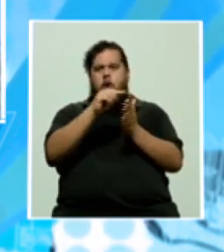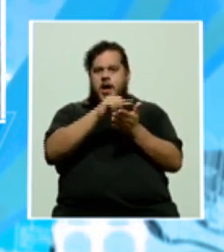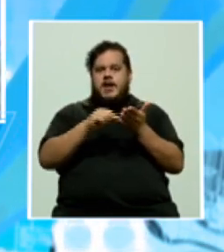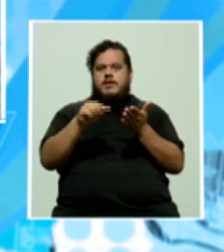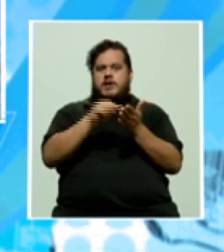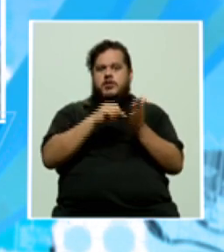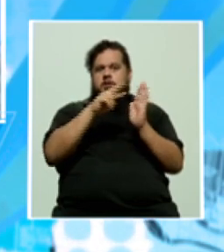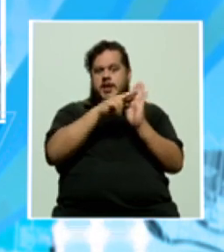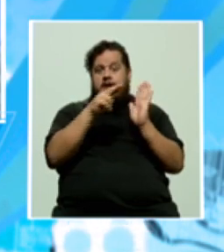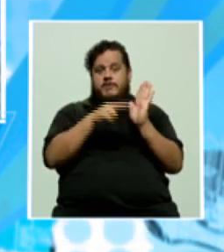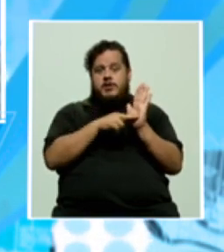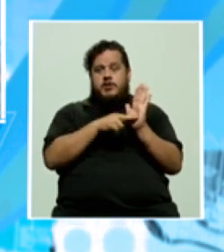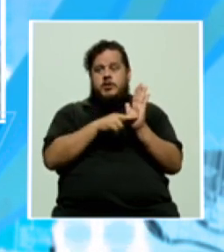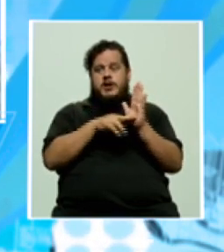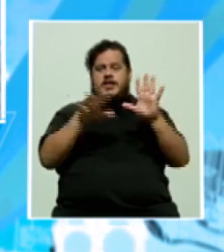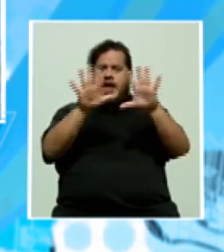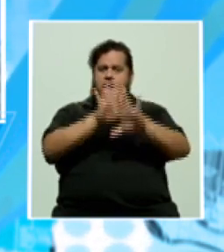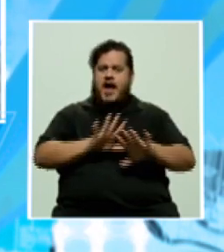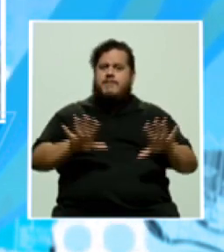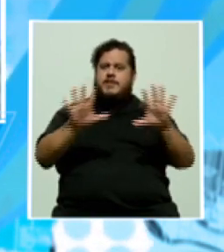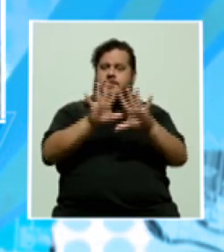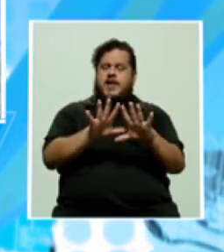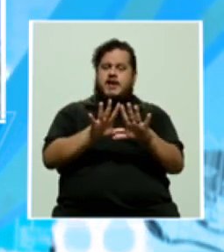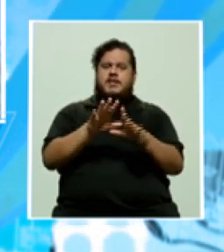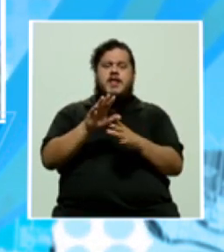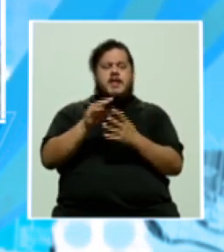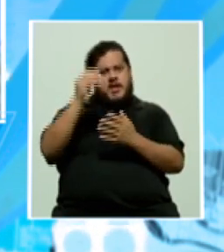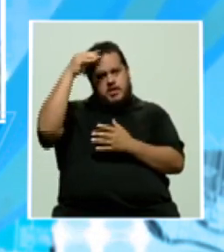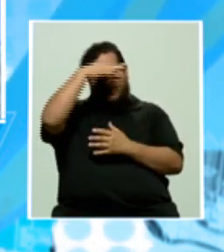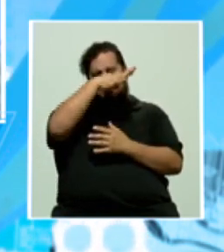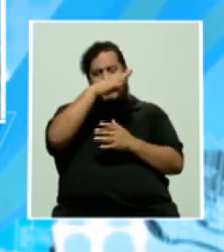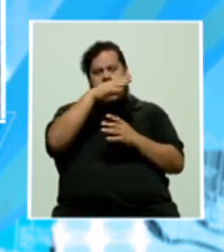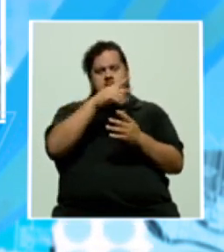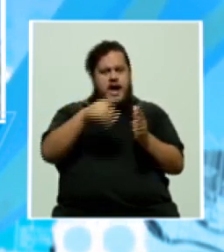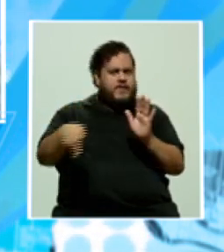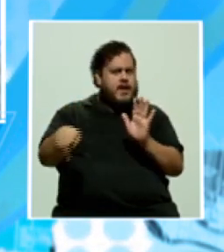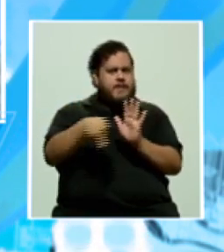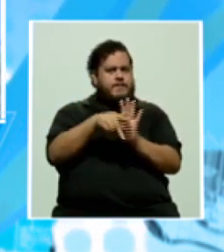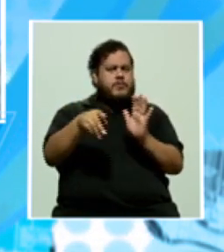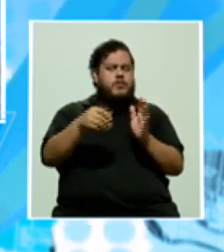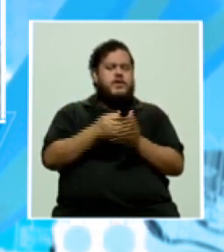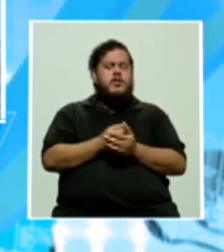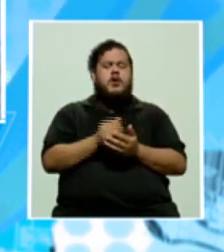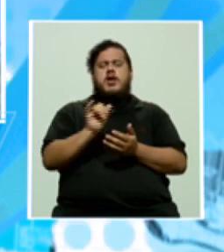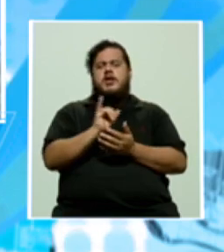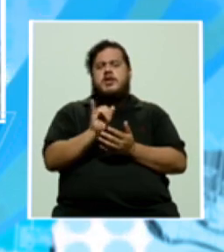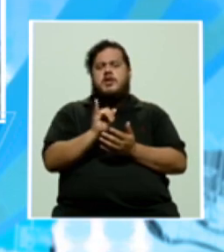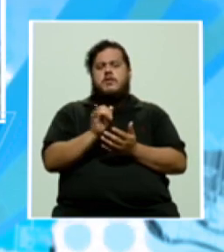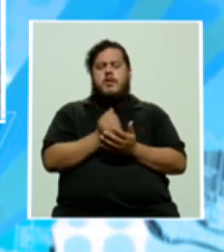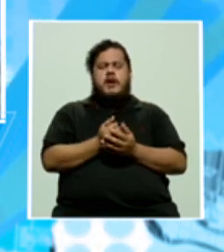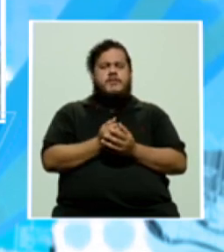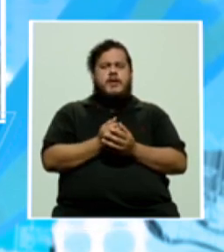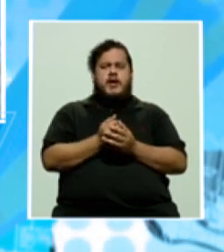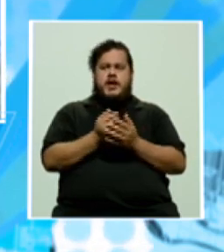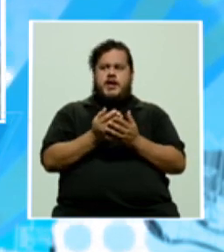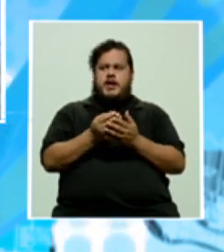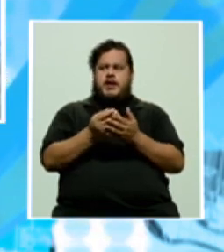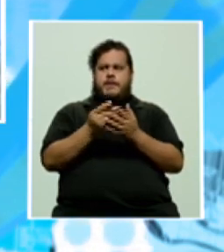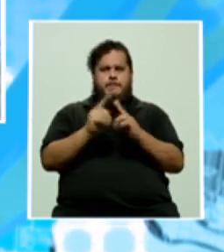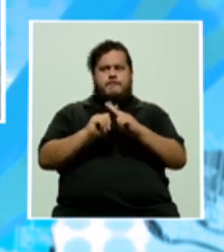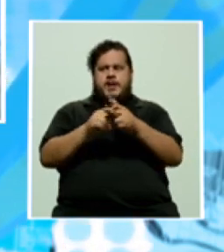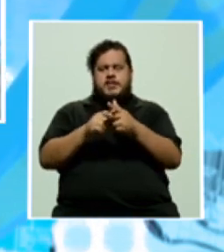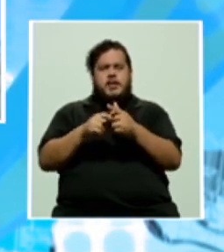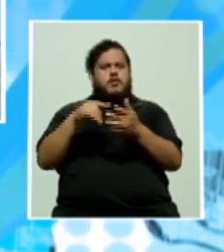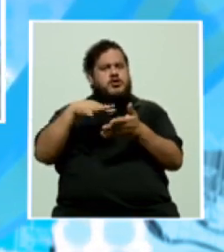de las regulaciones ambientales que Donald Trump había prohibido, así como moratorias a desahucios y a créditos estudiantiles. Entonces hay